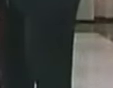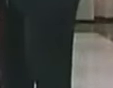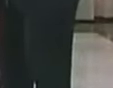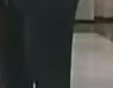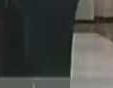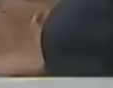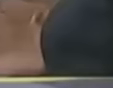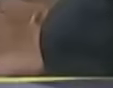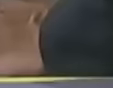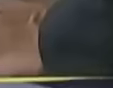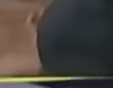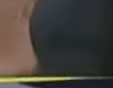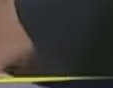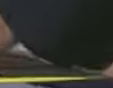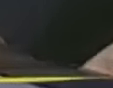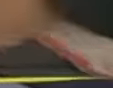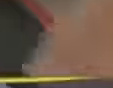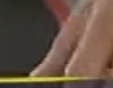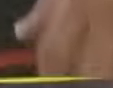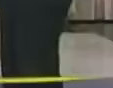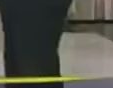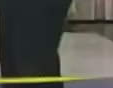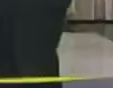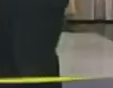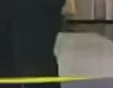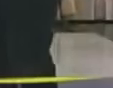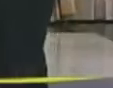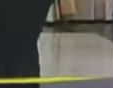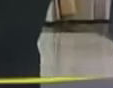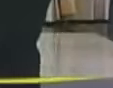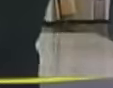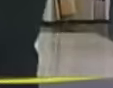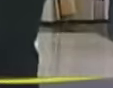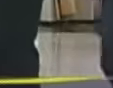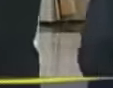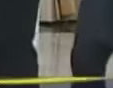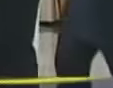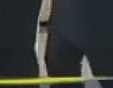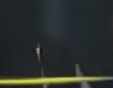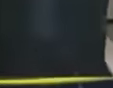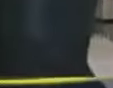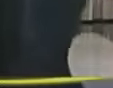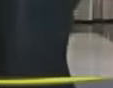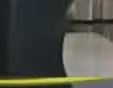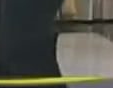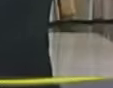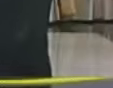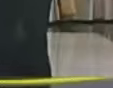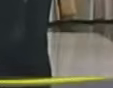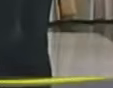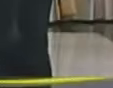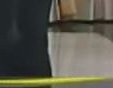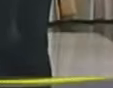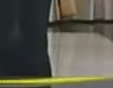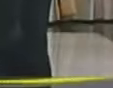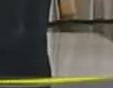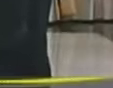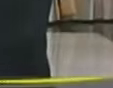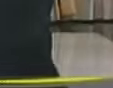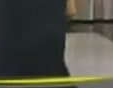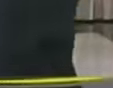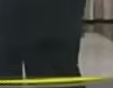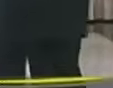nuevos campos de exploración, comercialización para Venezuela entre ambas naciones, siempre procurando la soberanía